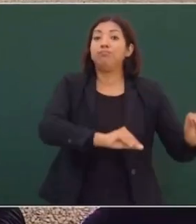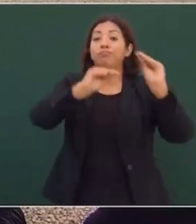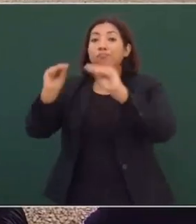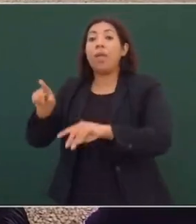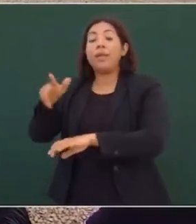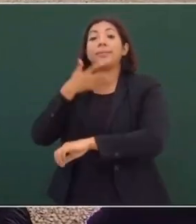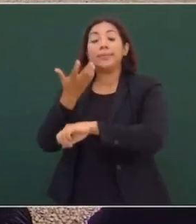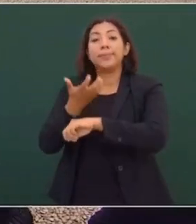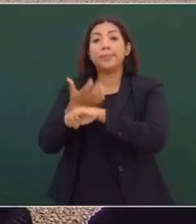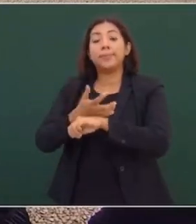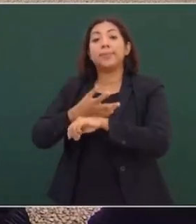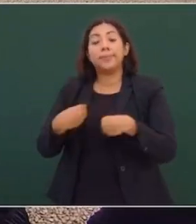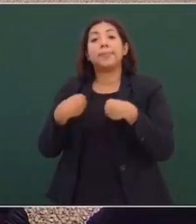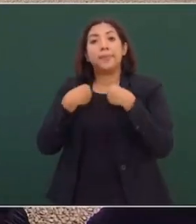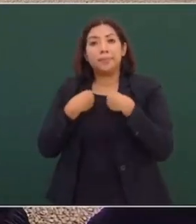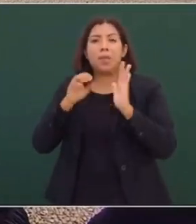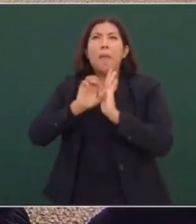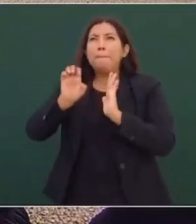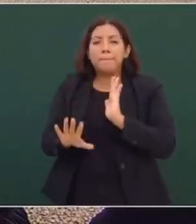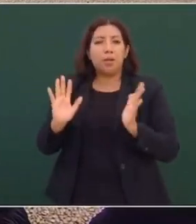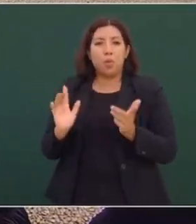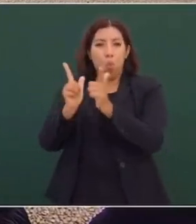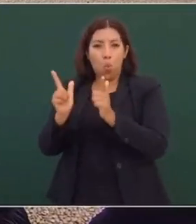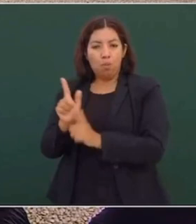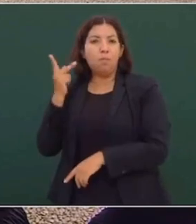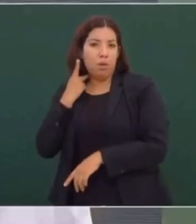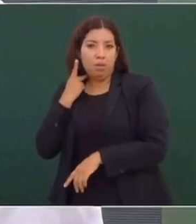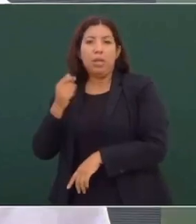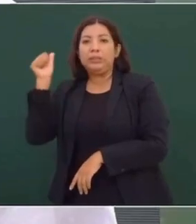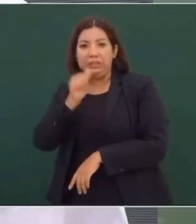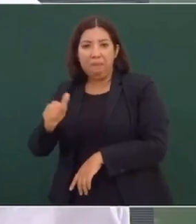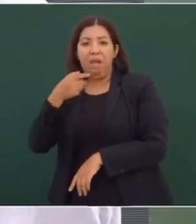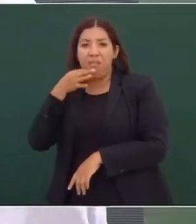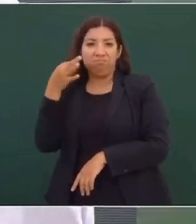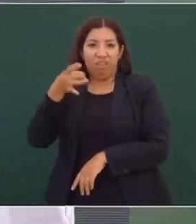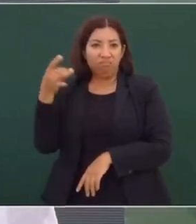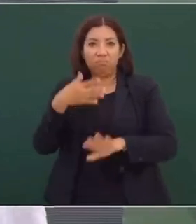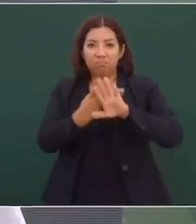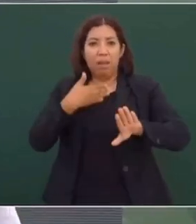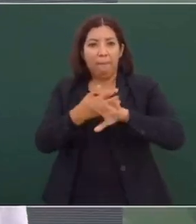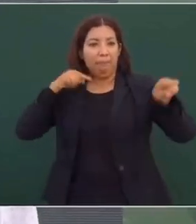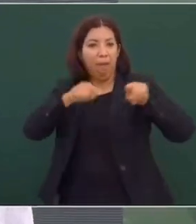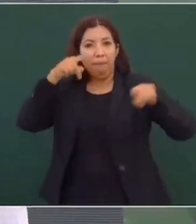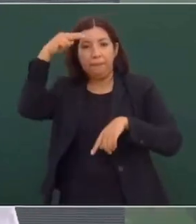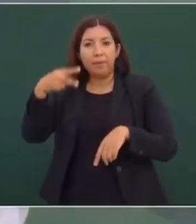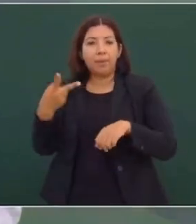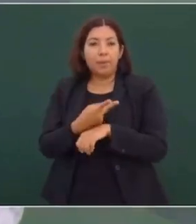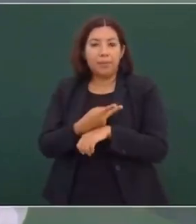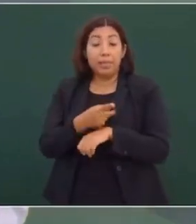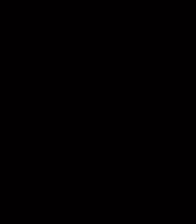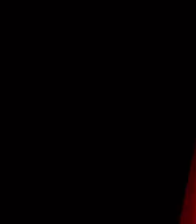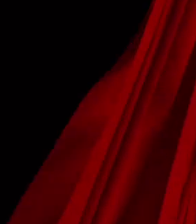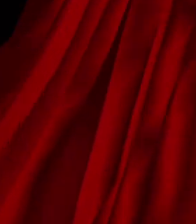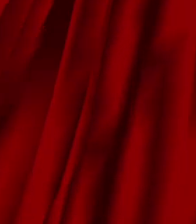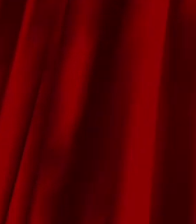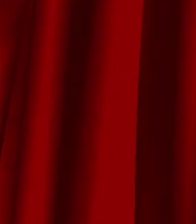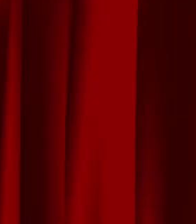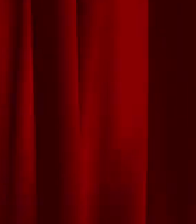partido está duro y dale, diciendo mentiras, calumniando a México, pues ese partido no va a tener votos de los mexicanos.